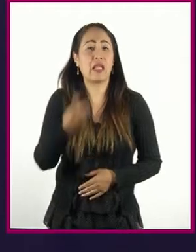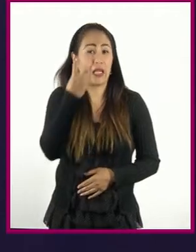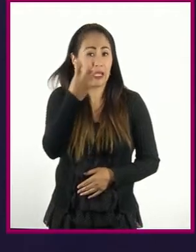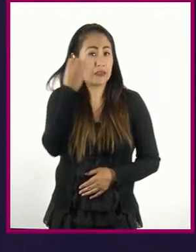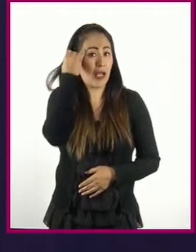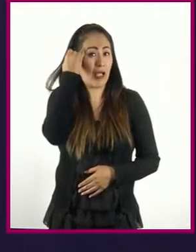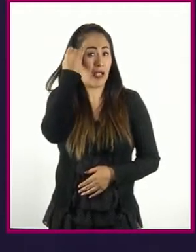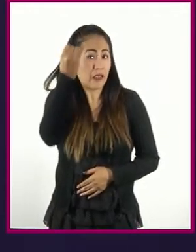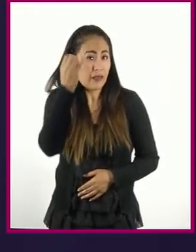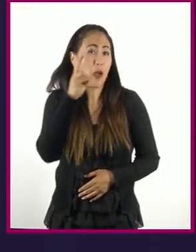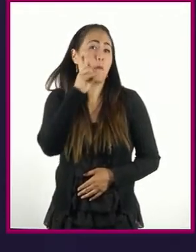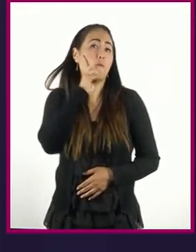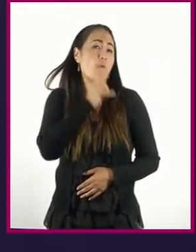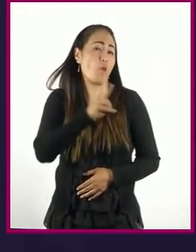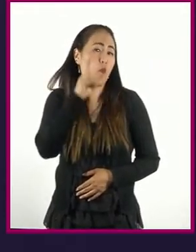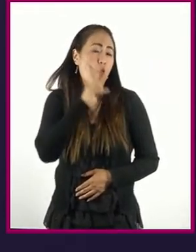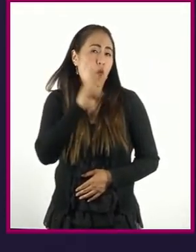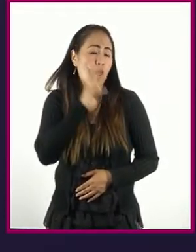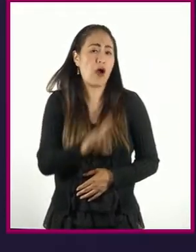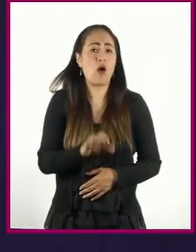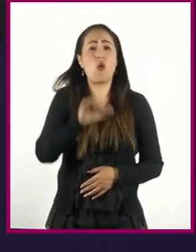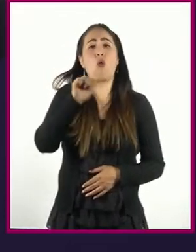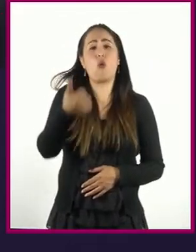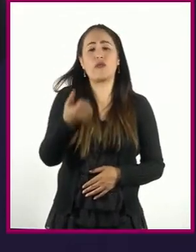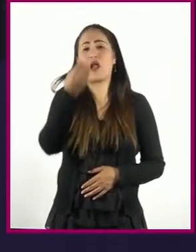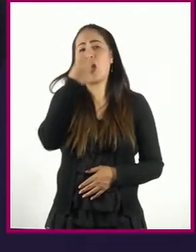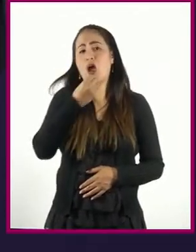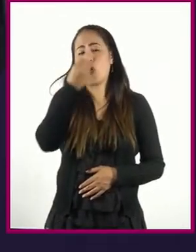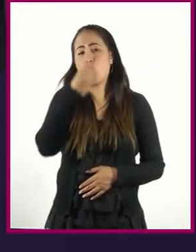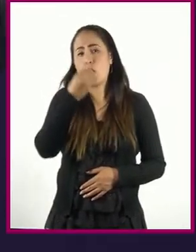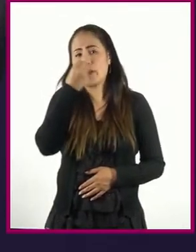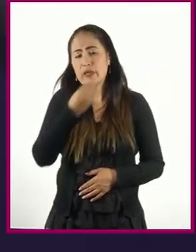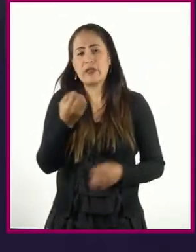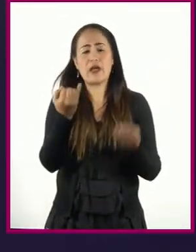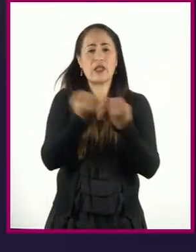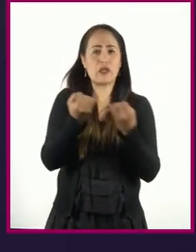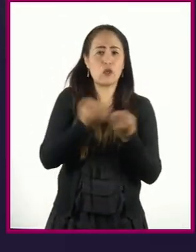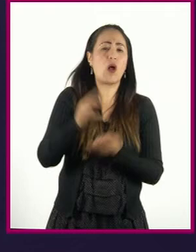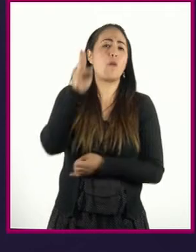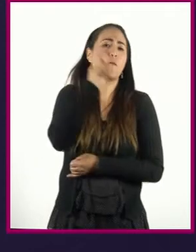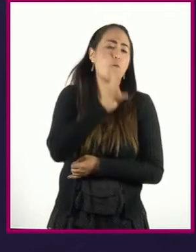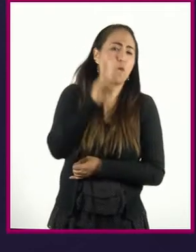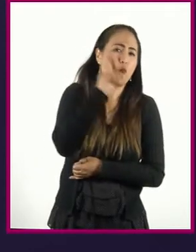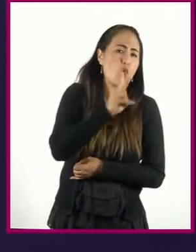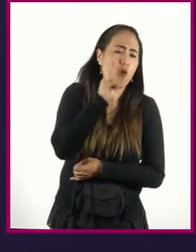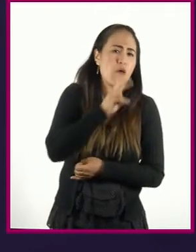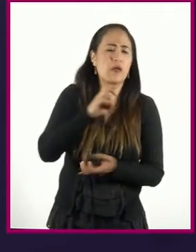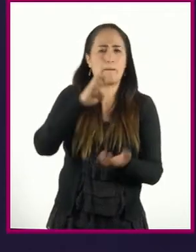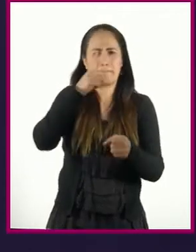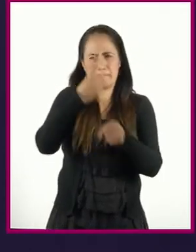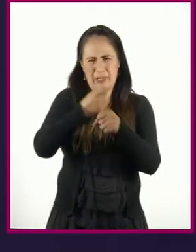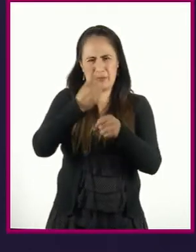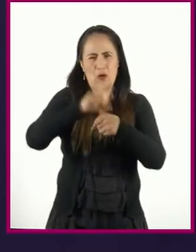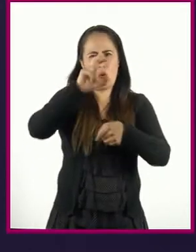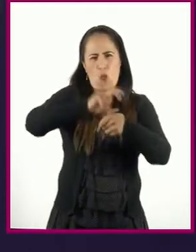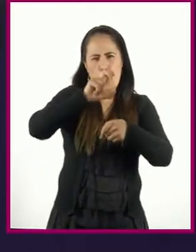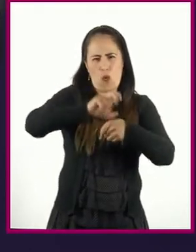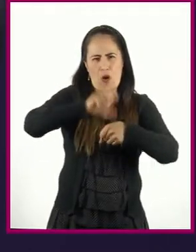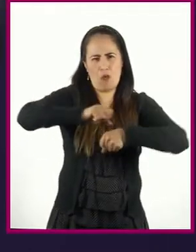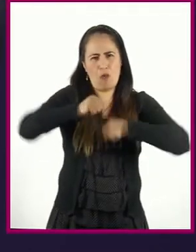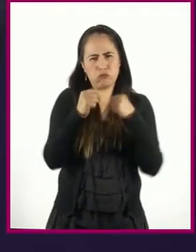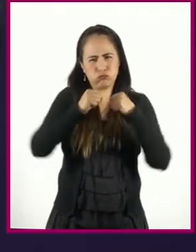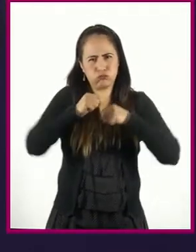teoría, hizo pruebas con otros alimentos. Realizó experimentos colocando un huevo de gallina y maíz para